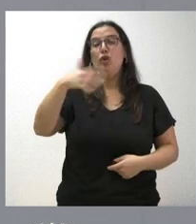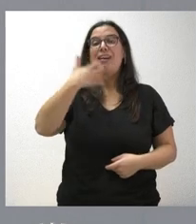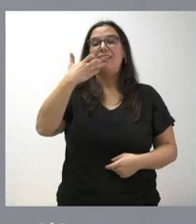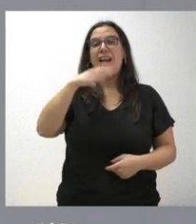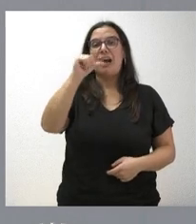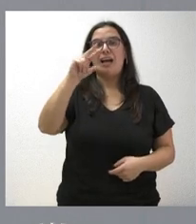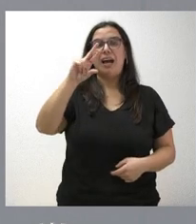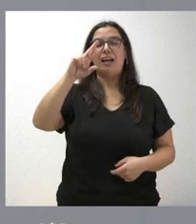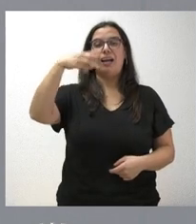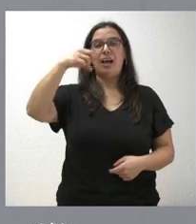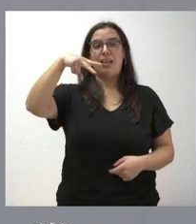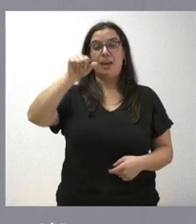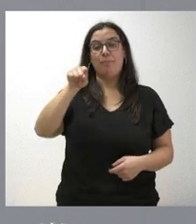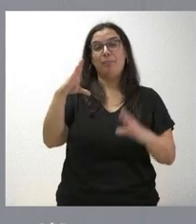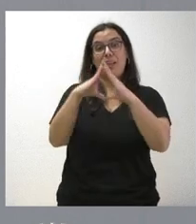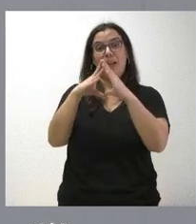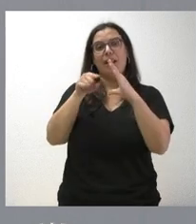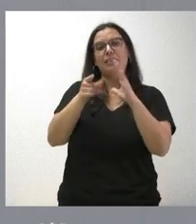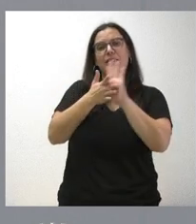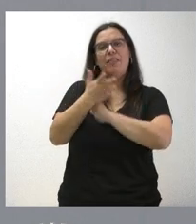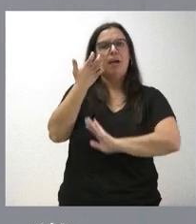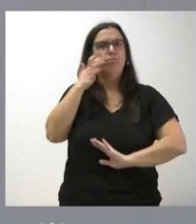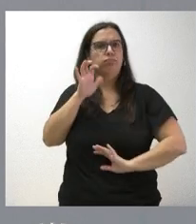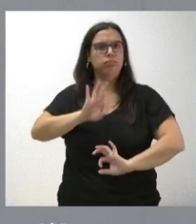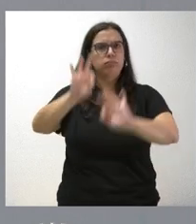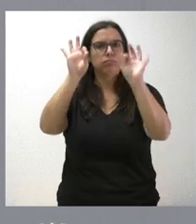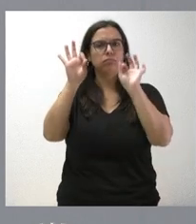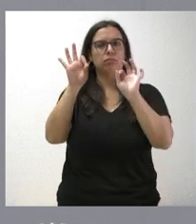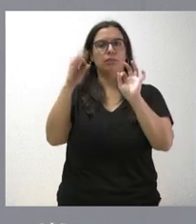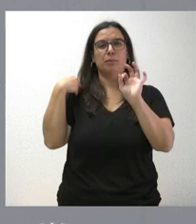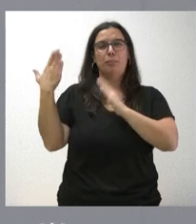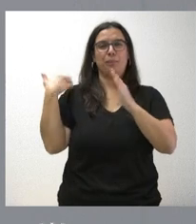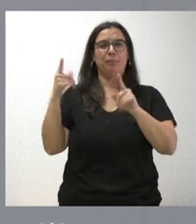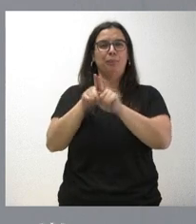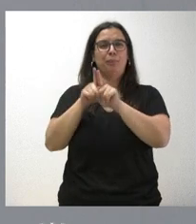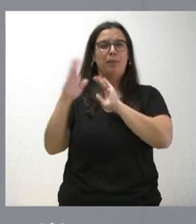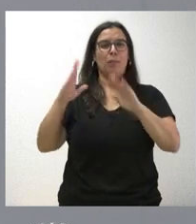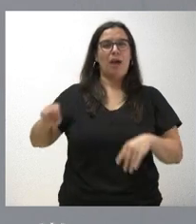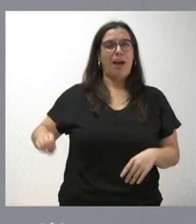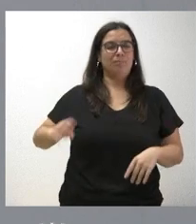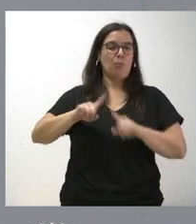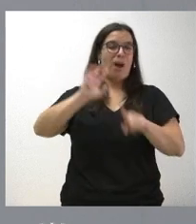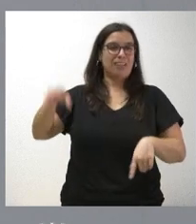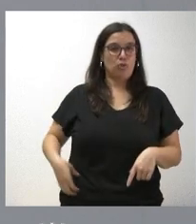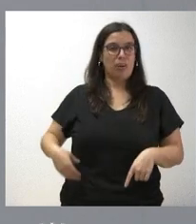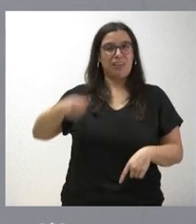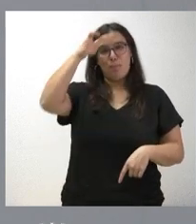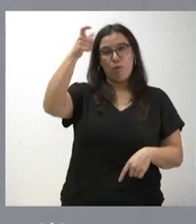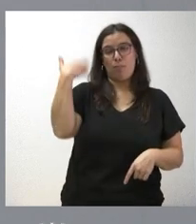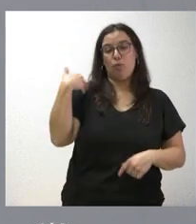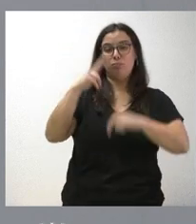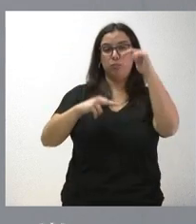iglesia de San Pedro apóstol constituye un singular ejemplo de fundación aristocrática en el medio rural obra del